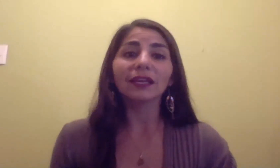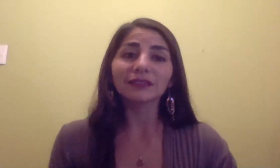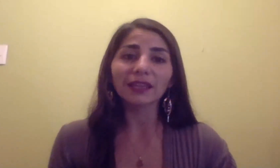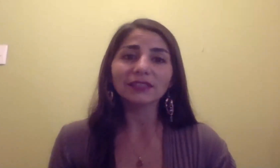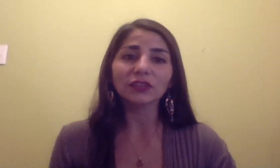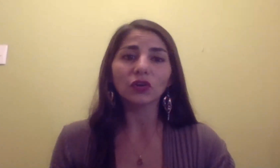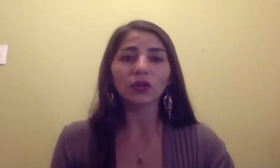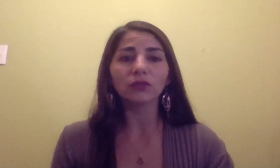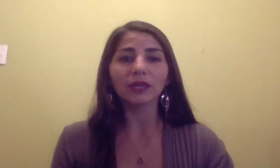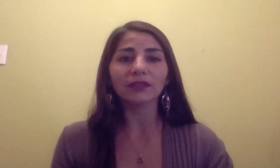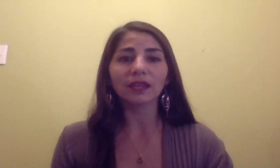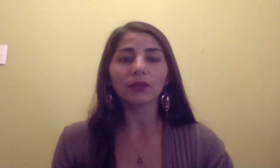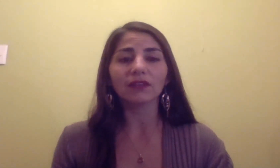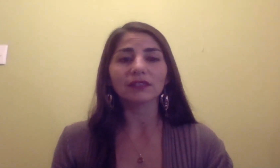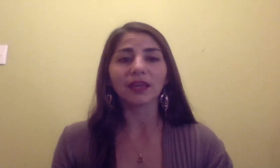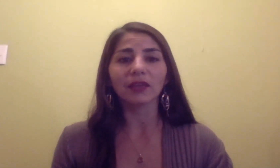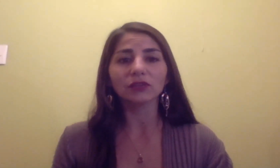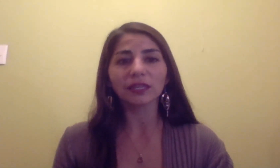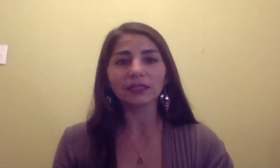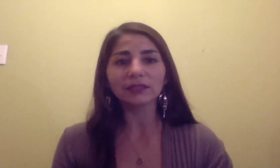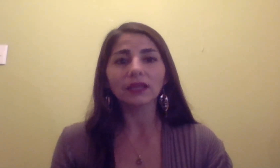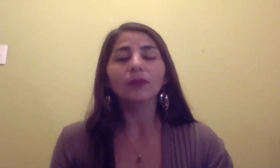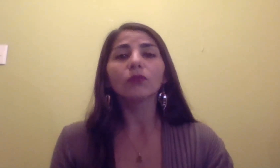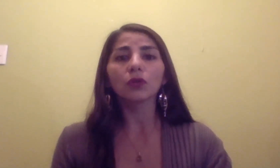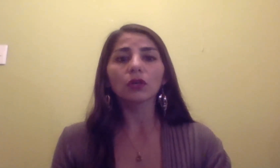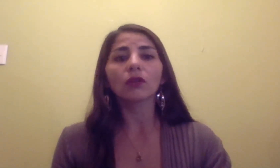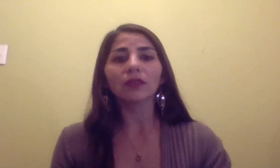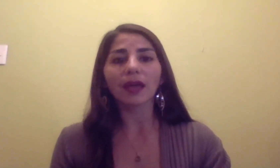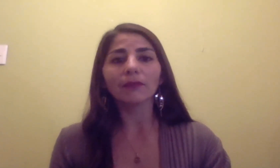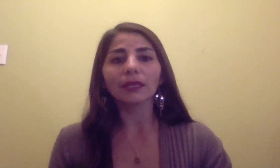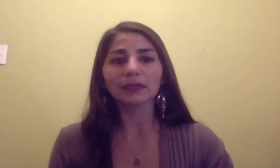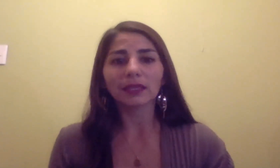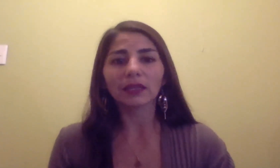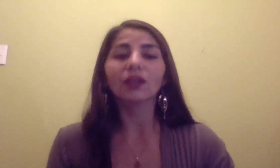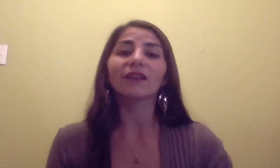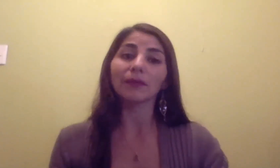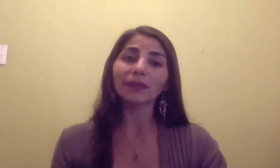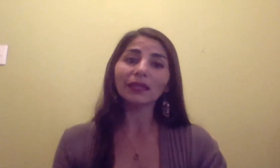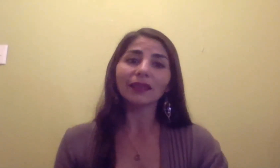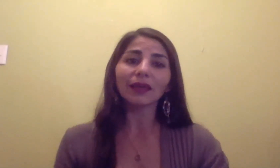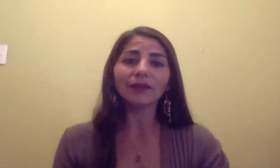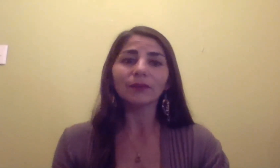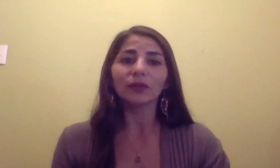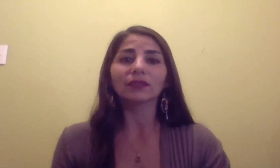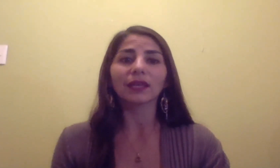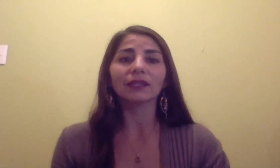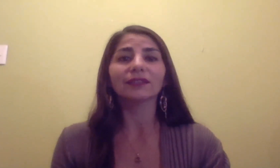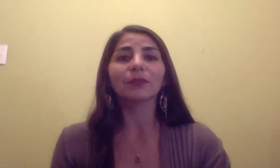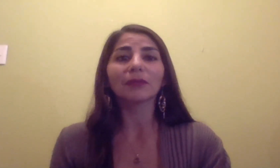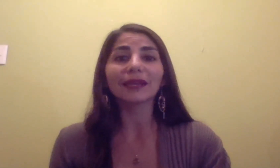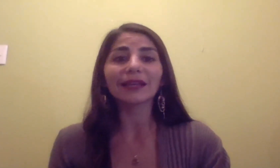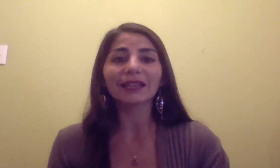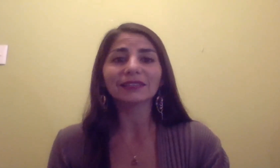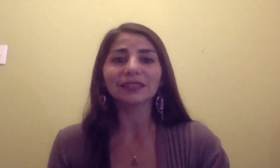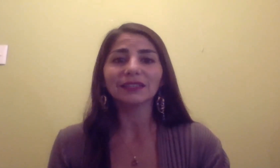Hola, muy buenas tardes a todos los estudiantes de la Universidad de los Andes. Muy cordialmente les doy la bienvenida por estar en